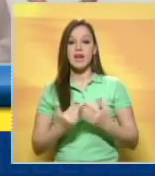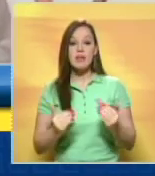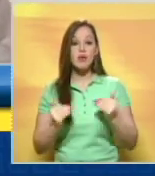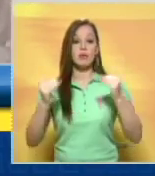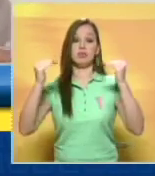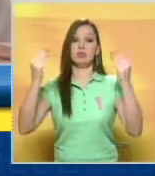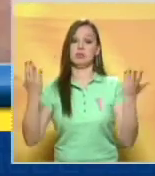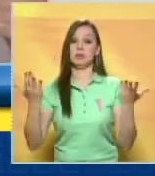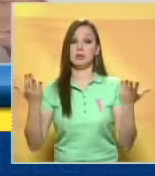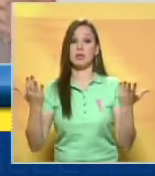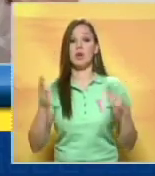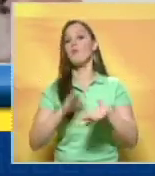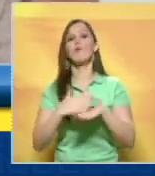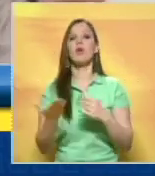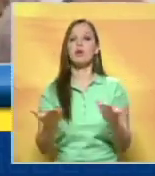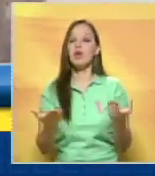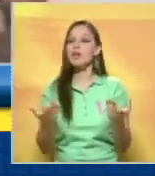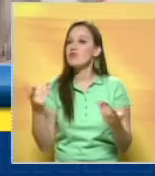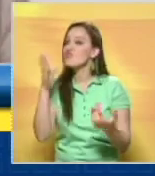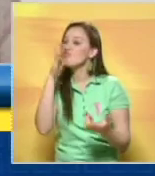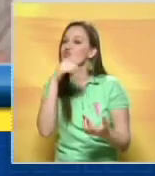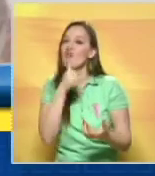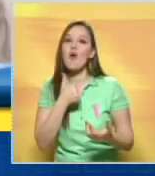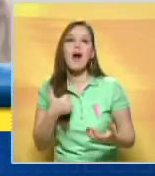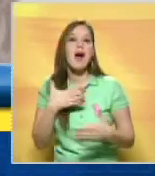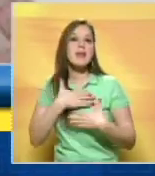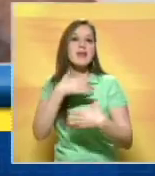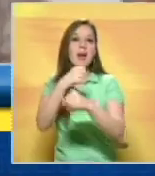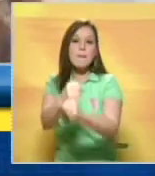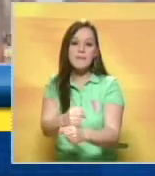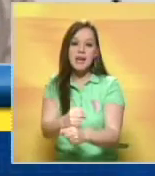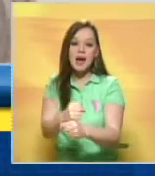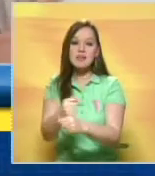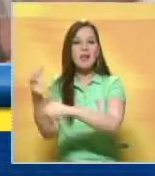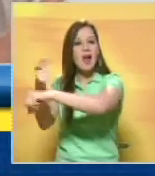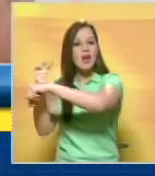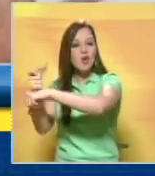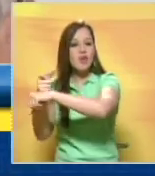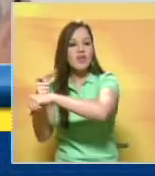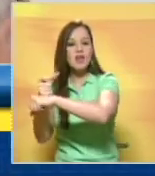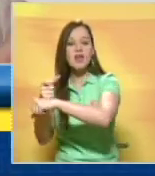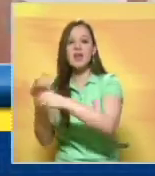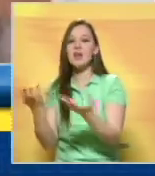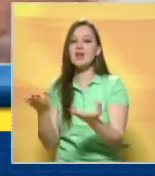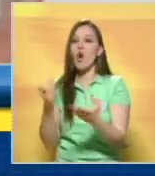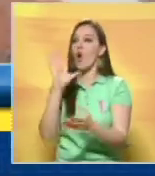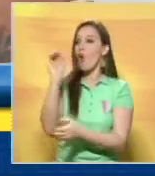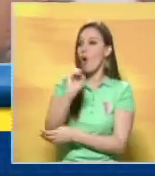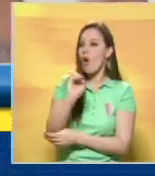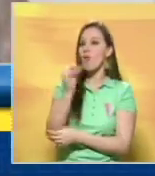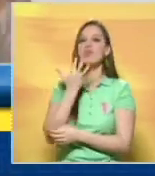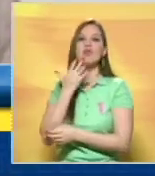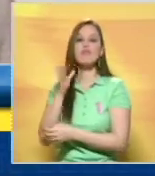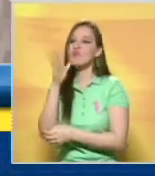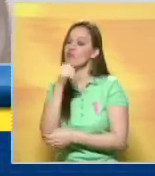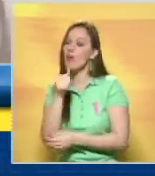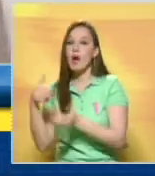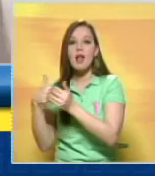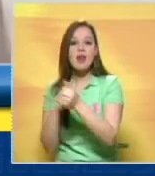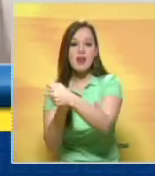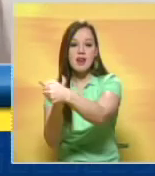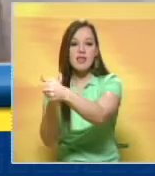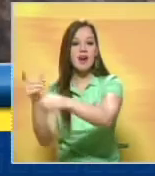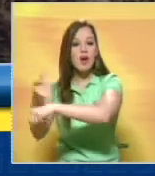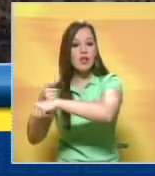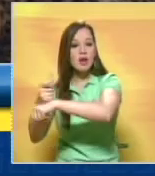incrementados porque no sienten que hay una esperanza del otro lado o que hay un liderazgo político que está a la altura del compromiso de la reconstrucción